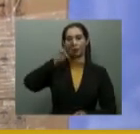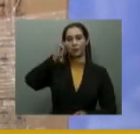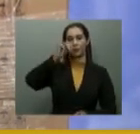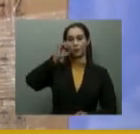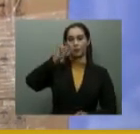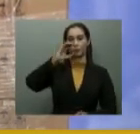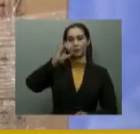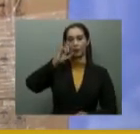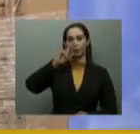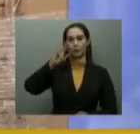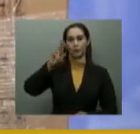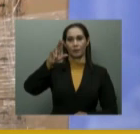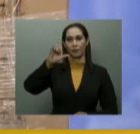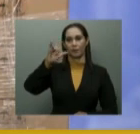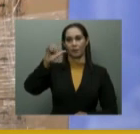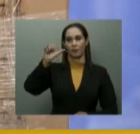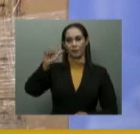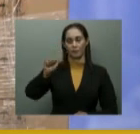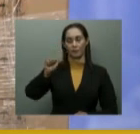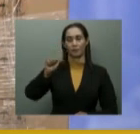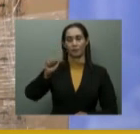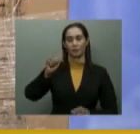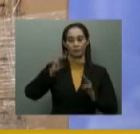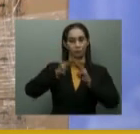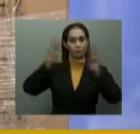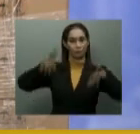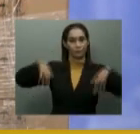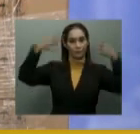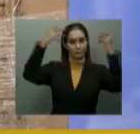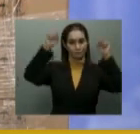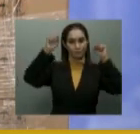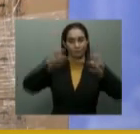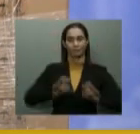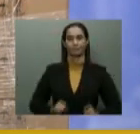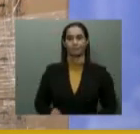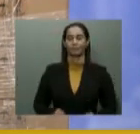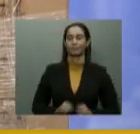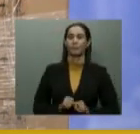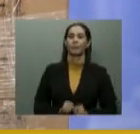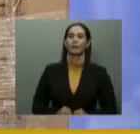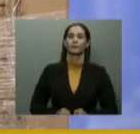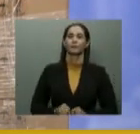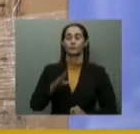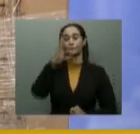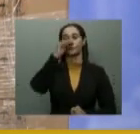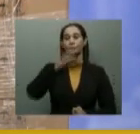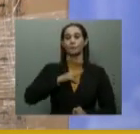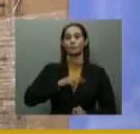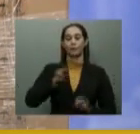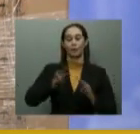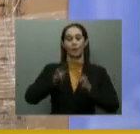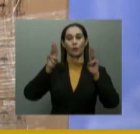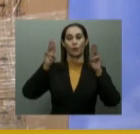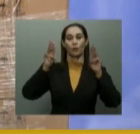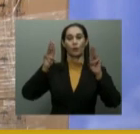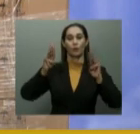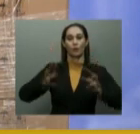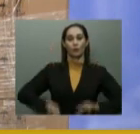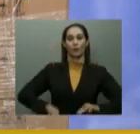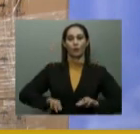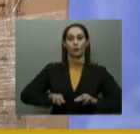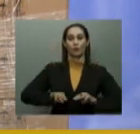fue en una en una de las de los momentos que el policía entonces actuante le disparó y lo y lo pudo